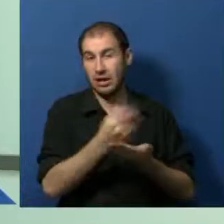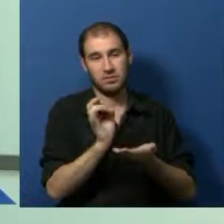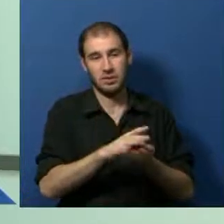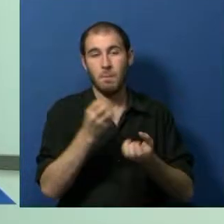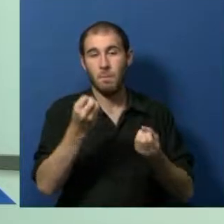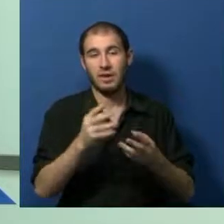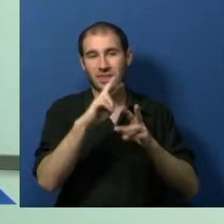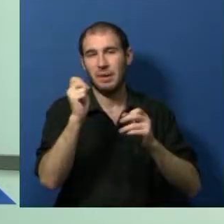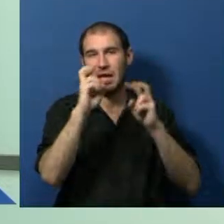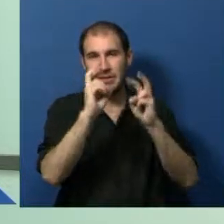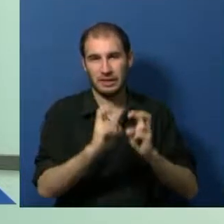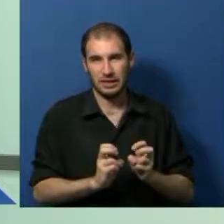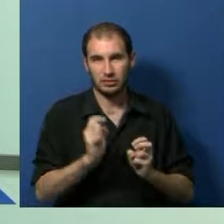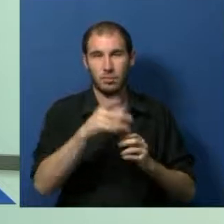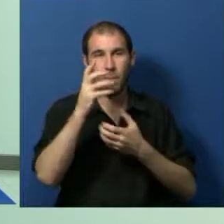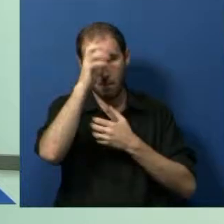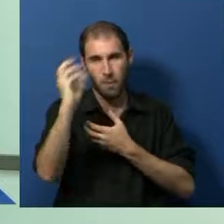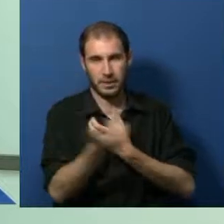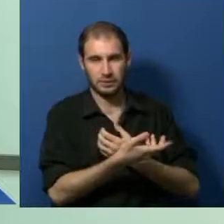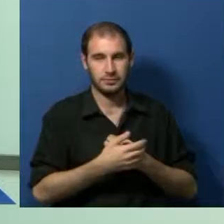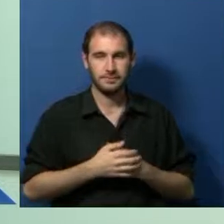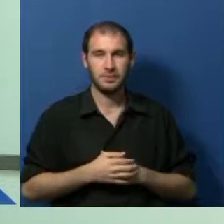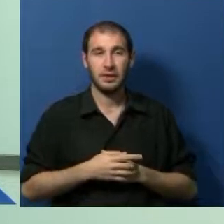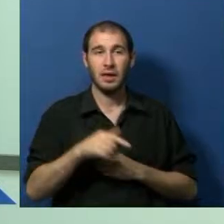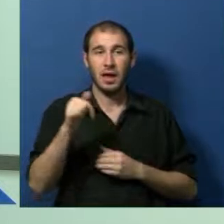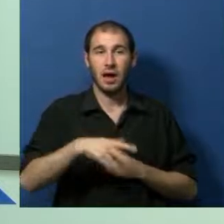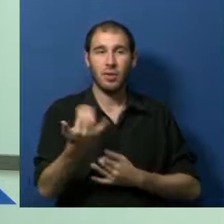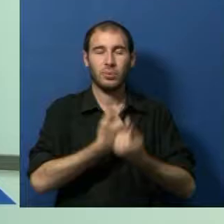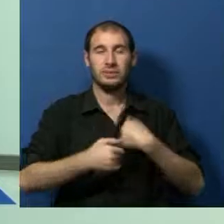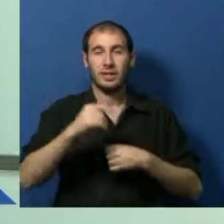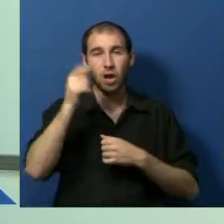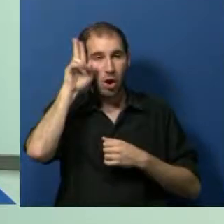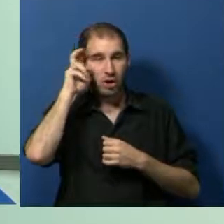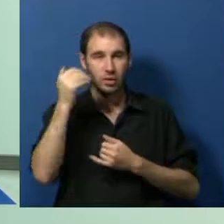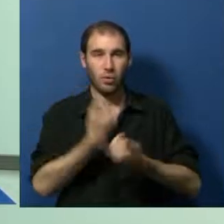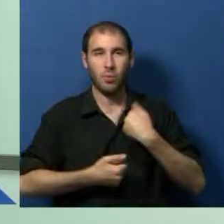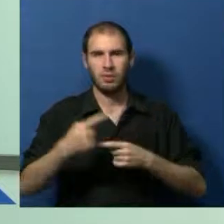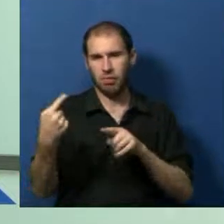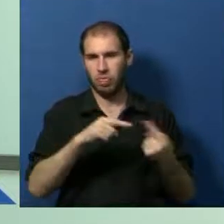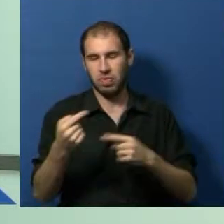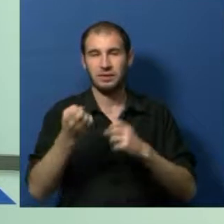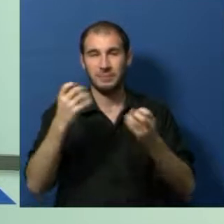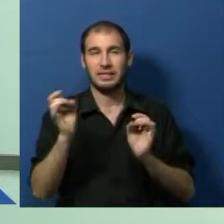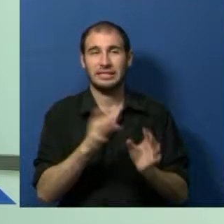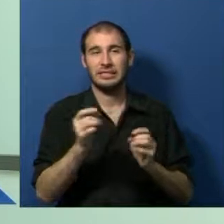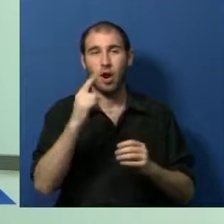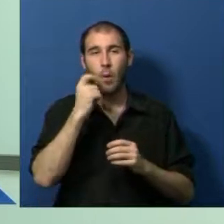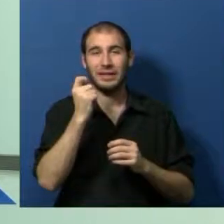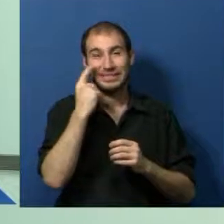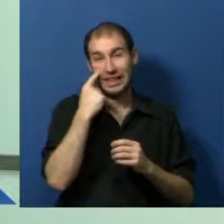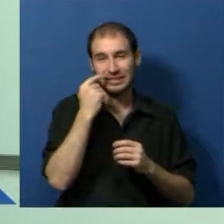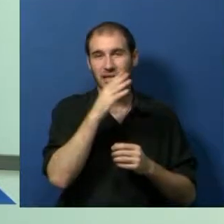por un caso de investigación en bomberos. A continuación, la palabra de Alfredo Cornejo hablando de esta controversia y de la crítica de Jorge